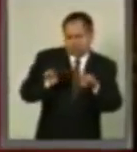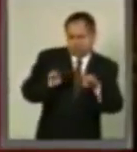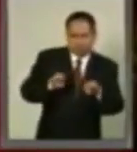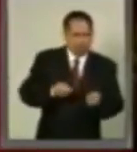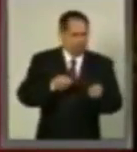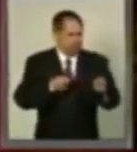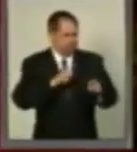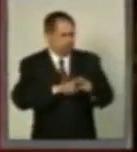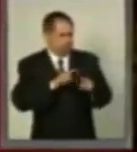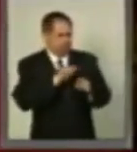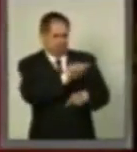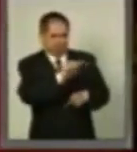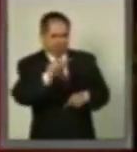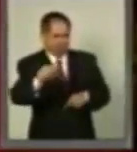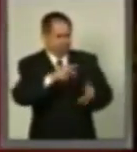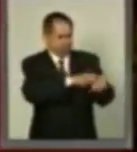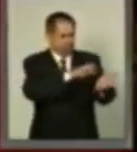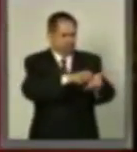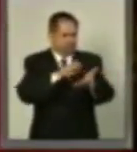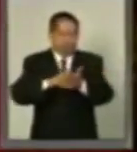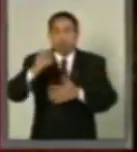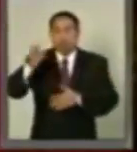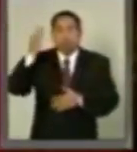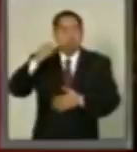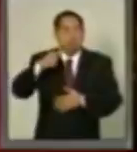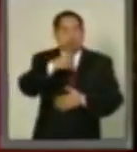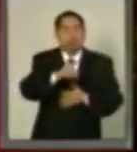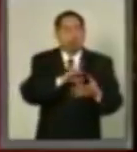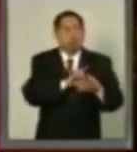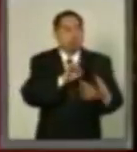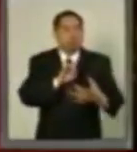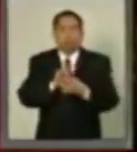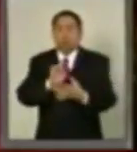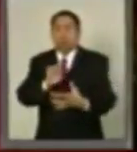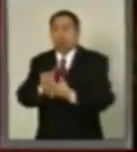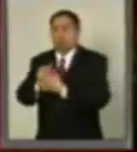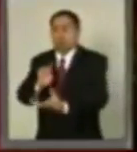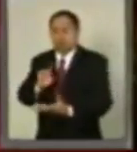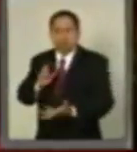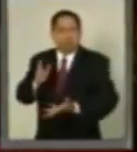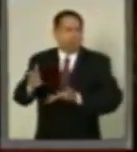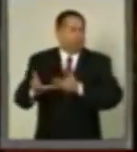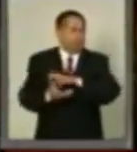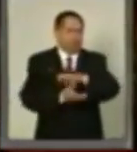institucionales que anteriormente operaban desarticuladas, y por hacer